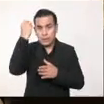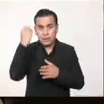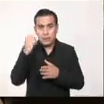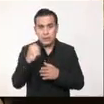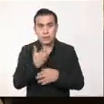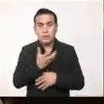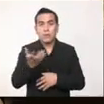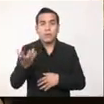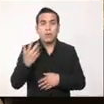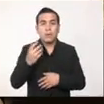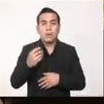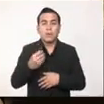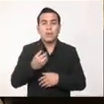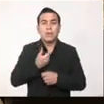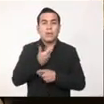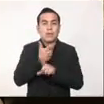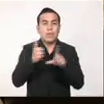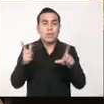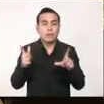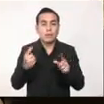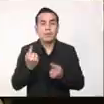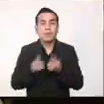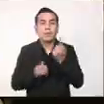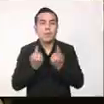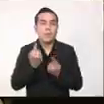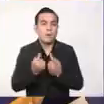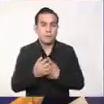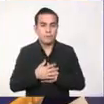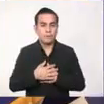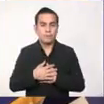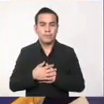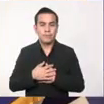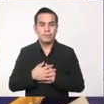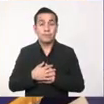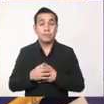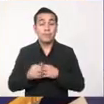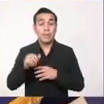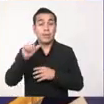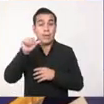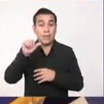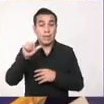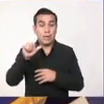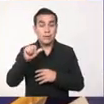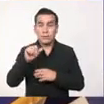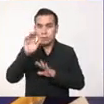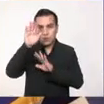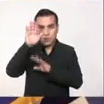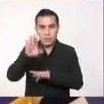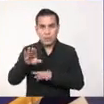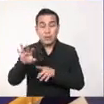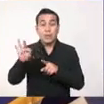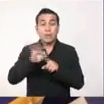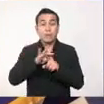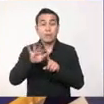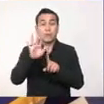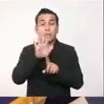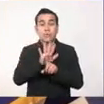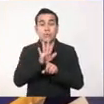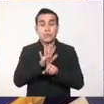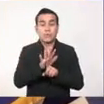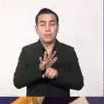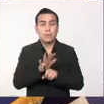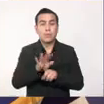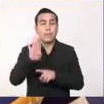votación nominal y pública por las siguientes causas legales. A, por incumplimiento de las funciones que le